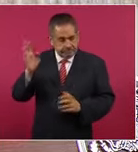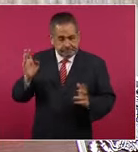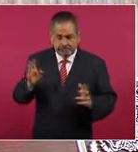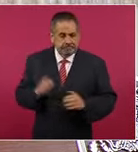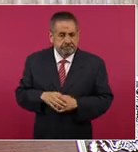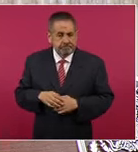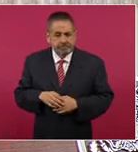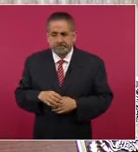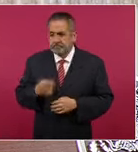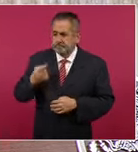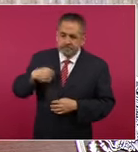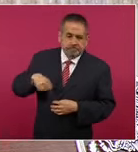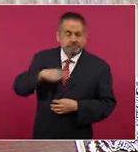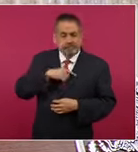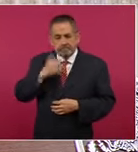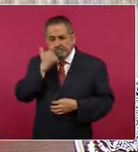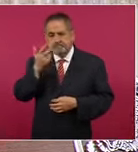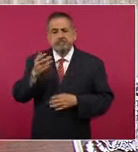nosotros queremos